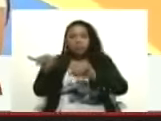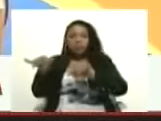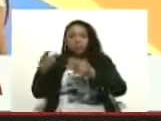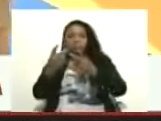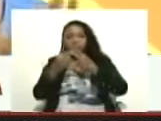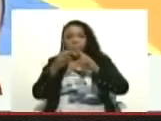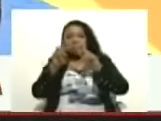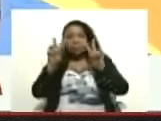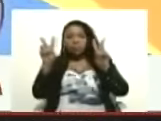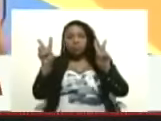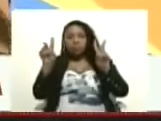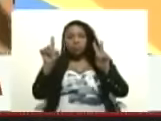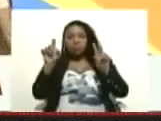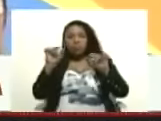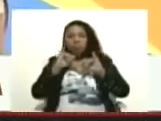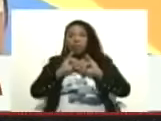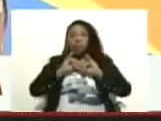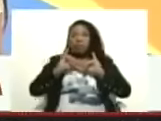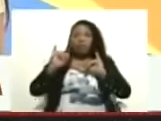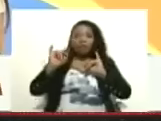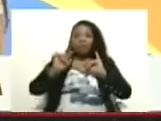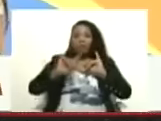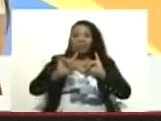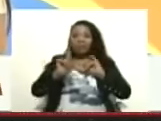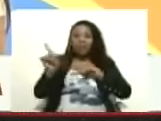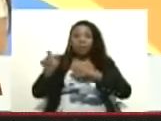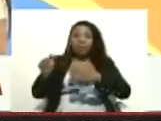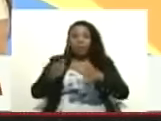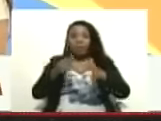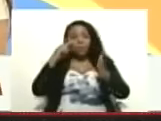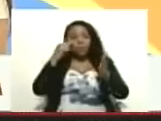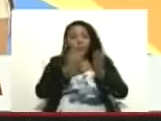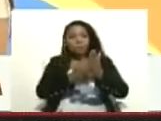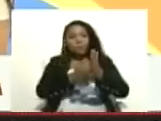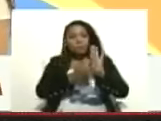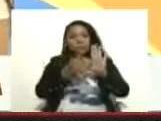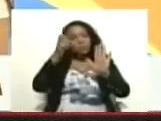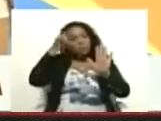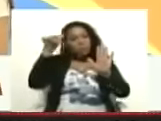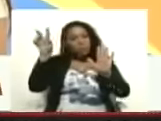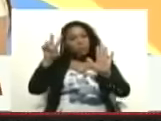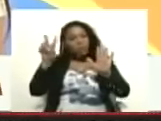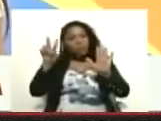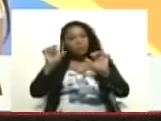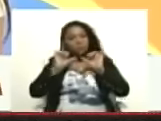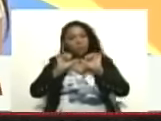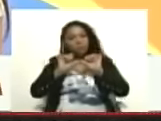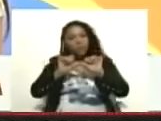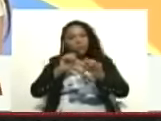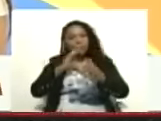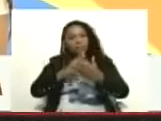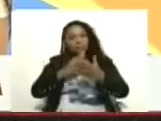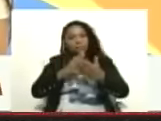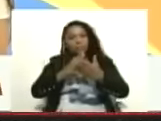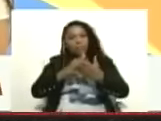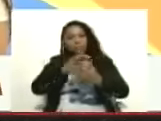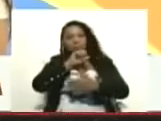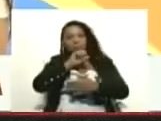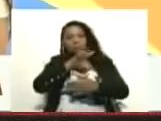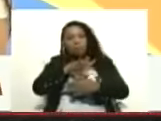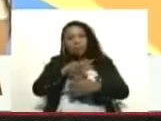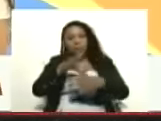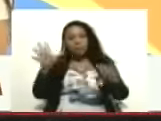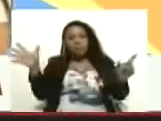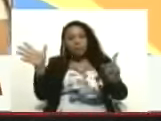paz no es un fin es un camino y es el camino que ha demostrado el pueblo venezolano que seguirá siempre en toda su historia para